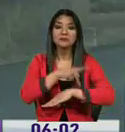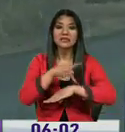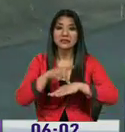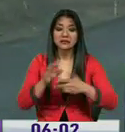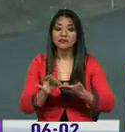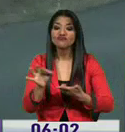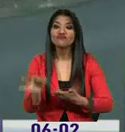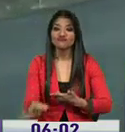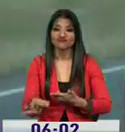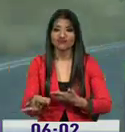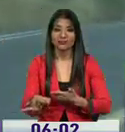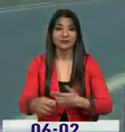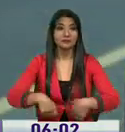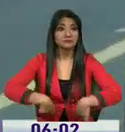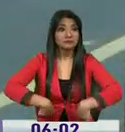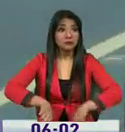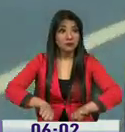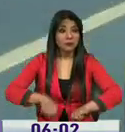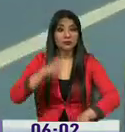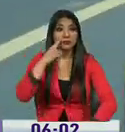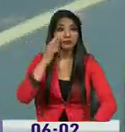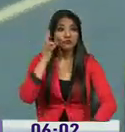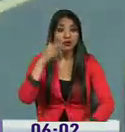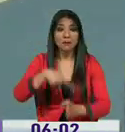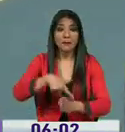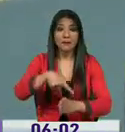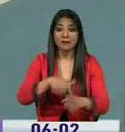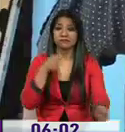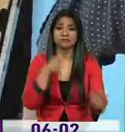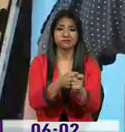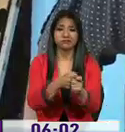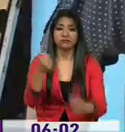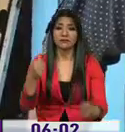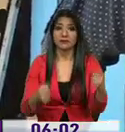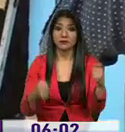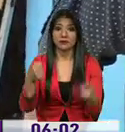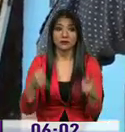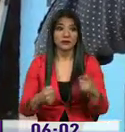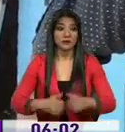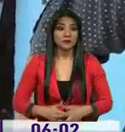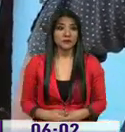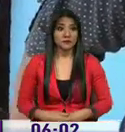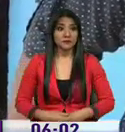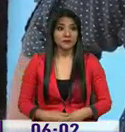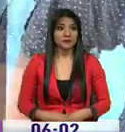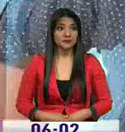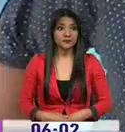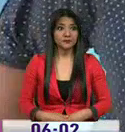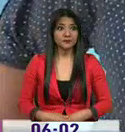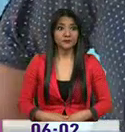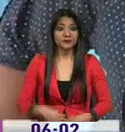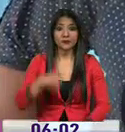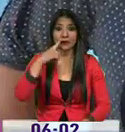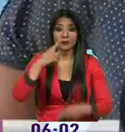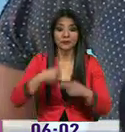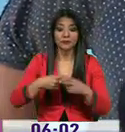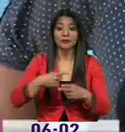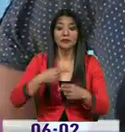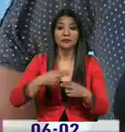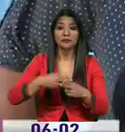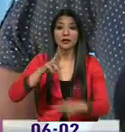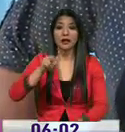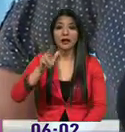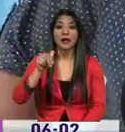murió cuando la moto en la que circulaban se estrelló contra un vehículo. El chico que fallece se llama Ramón Suárez